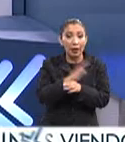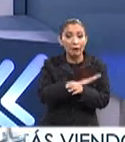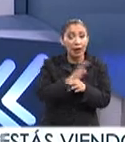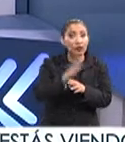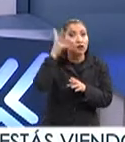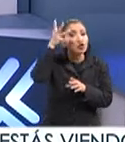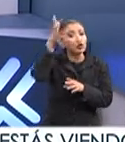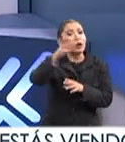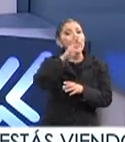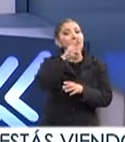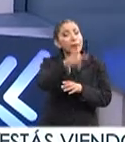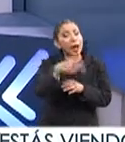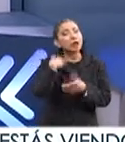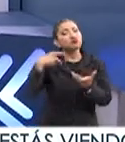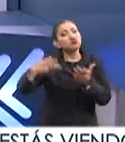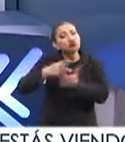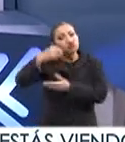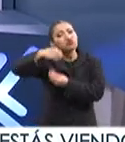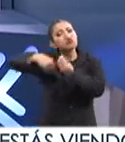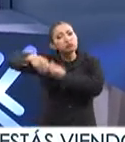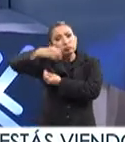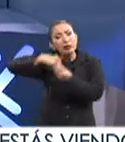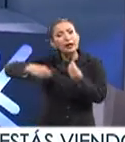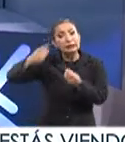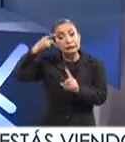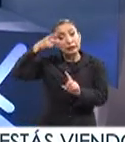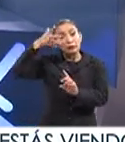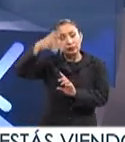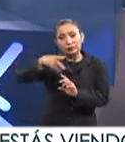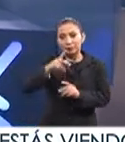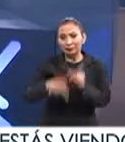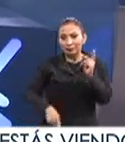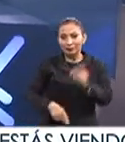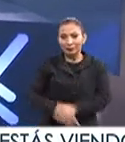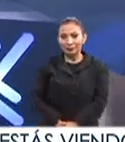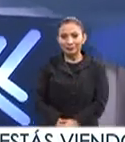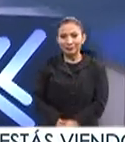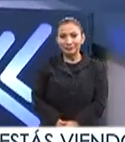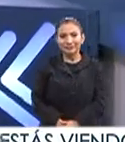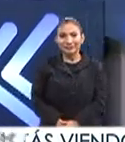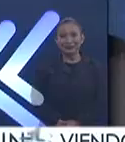de un futuro mejor, sustentable, y hacia eso vamos después del corte.